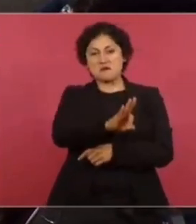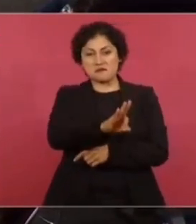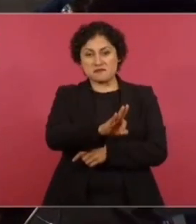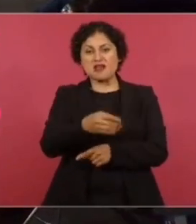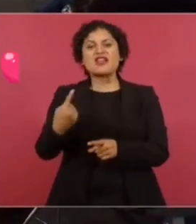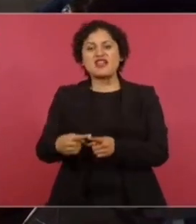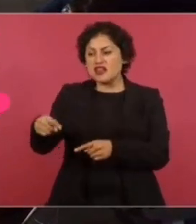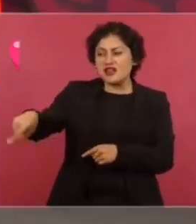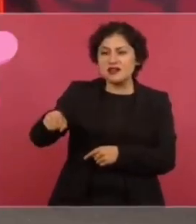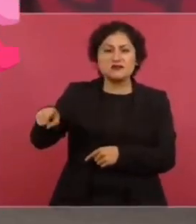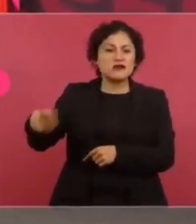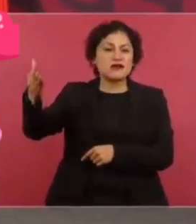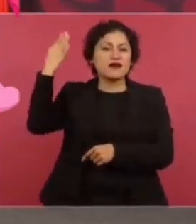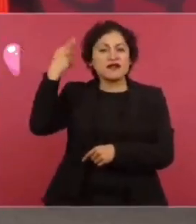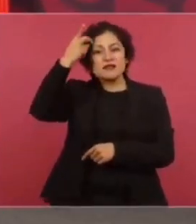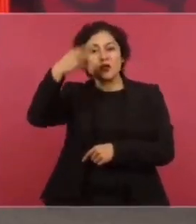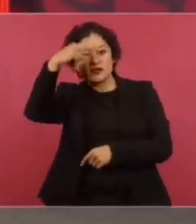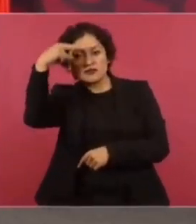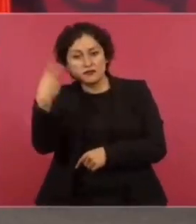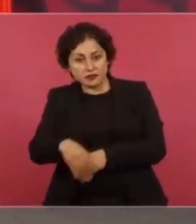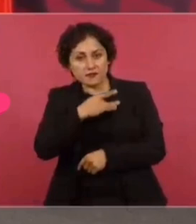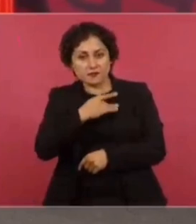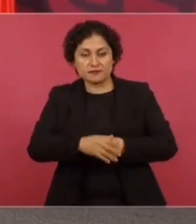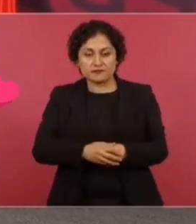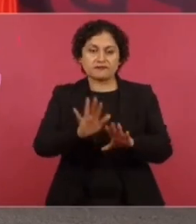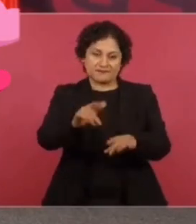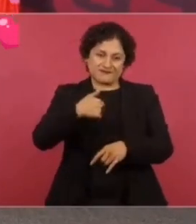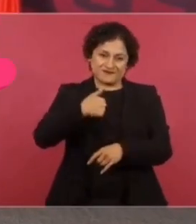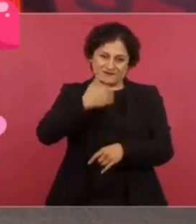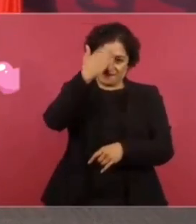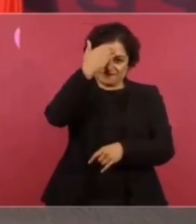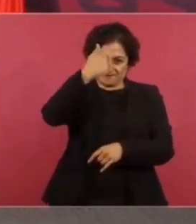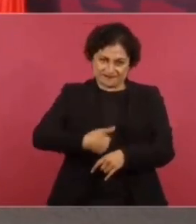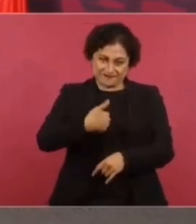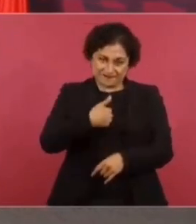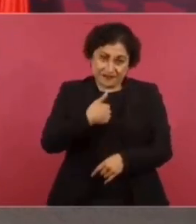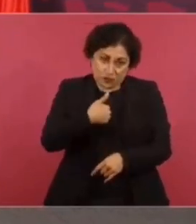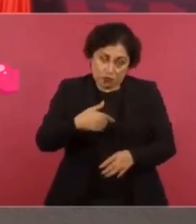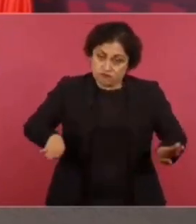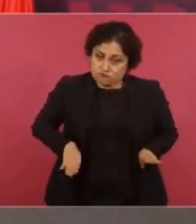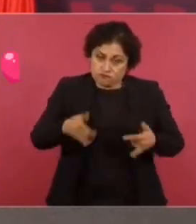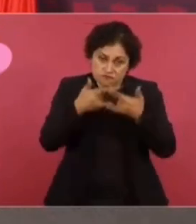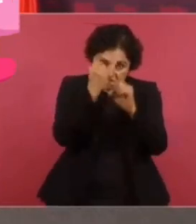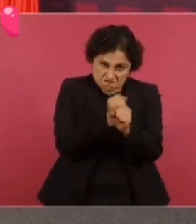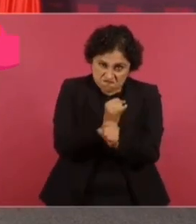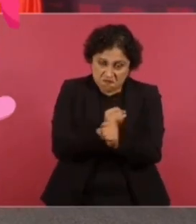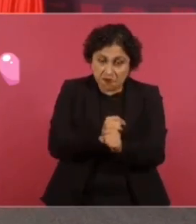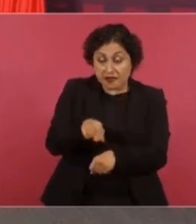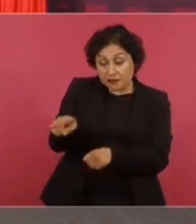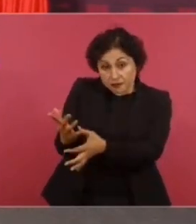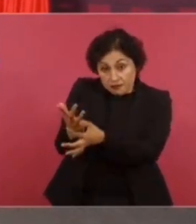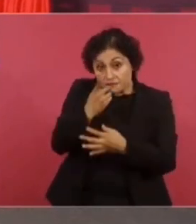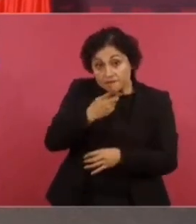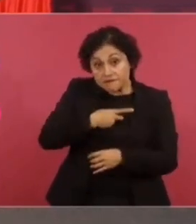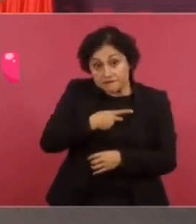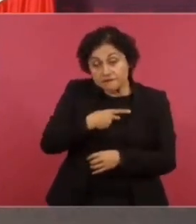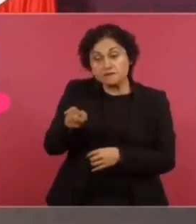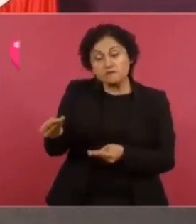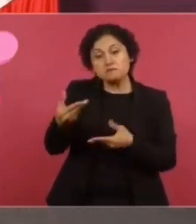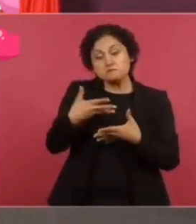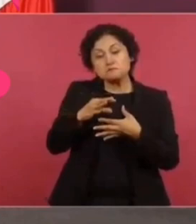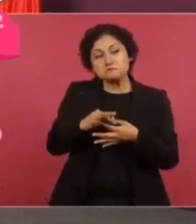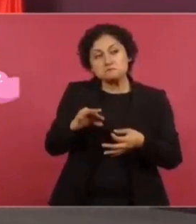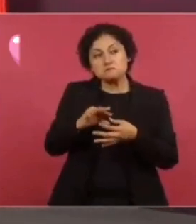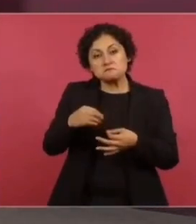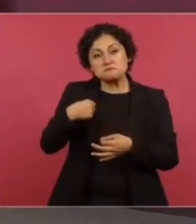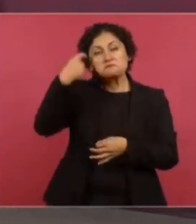dueños de mí. Ya les comenté que como soy historiador, cuando me dijo eso la primera vez, pues nada más internalicé, ¿no?,